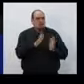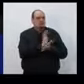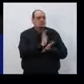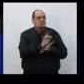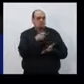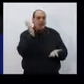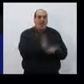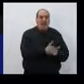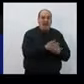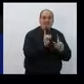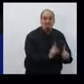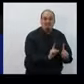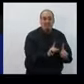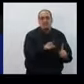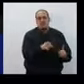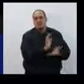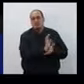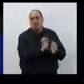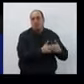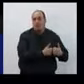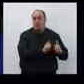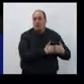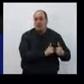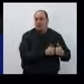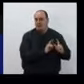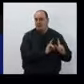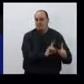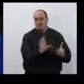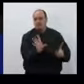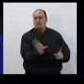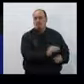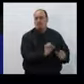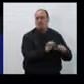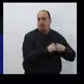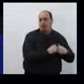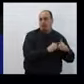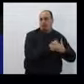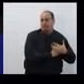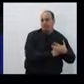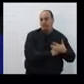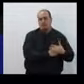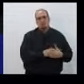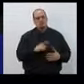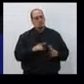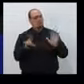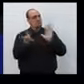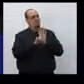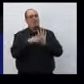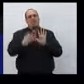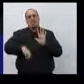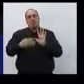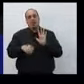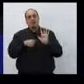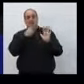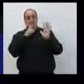único que hace es criminalizar la conducta y hacer que todo se vuelva clandestino hay que extender a la legalización porque con la